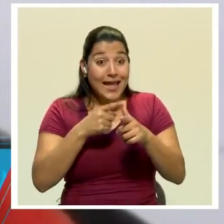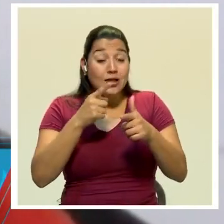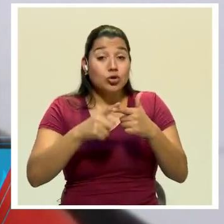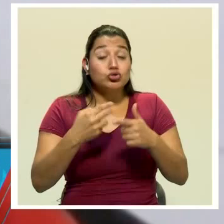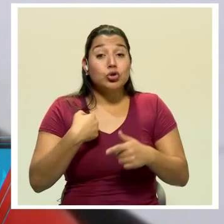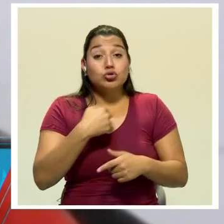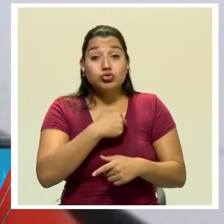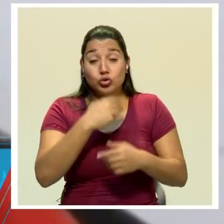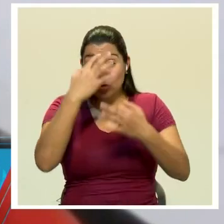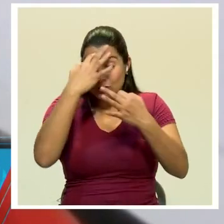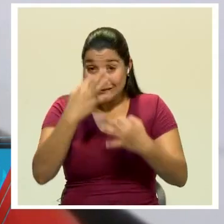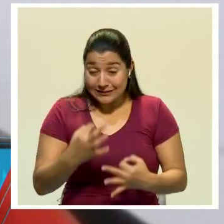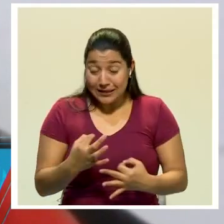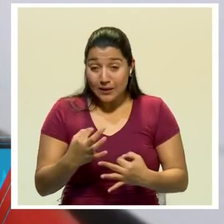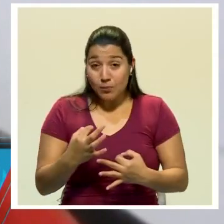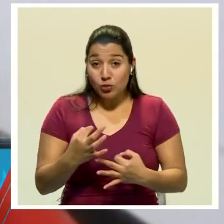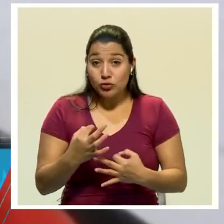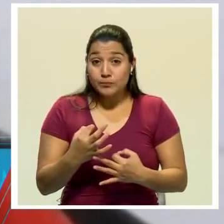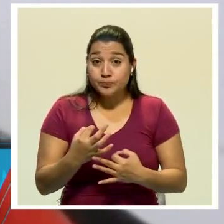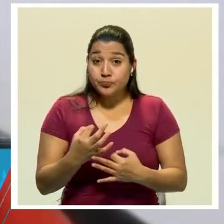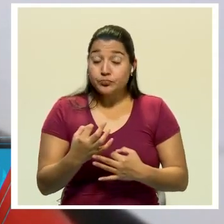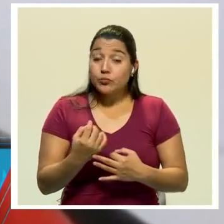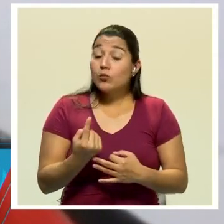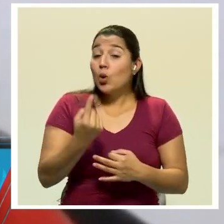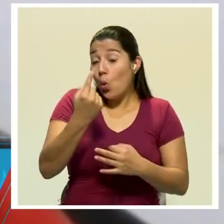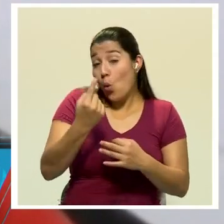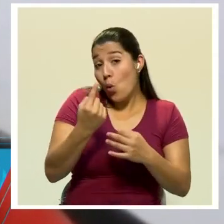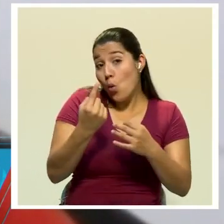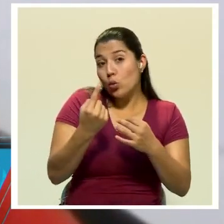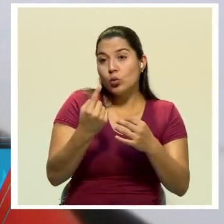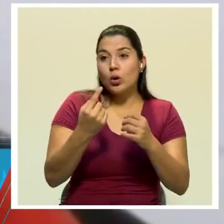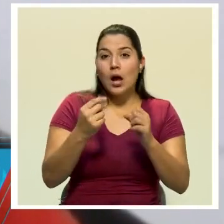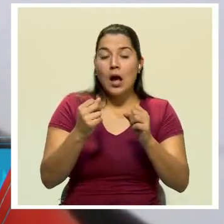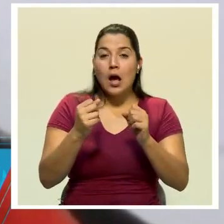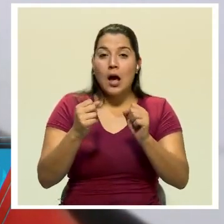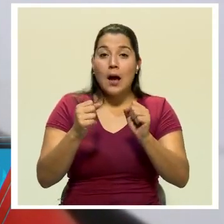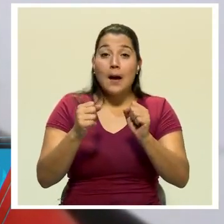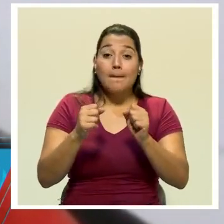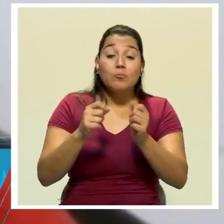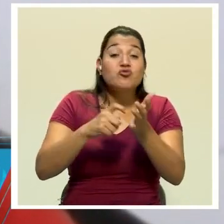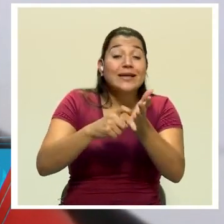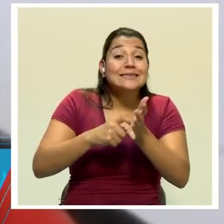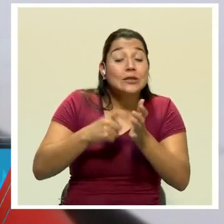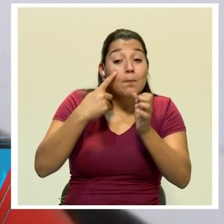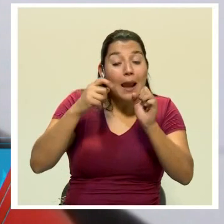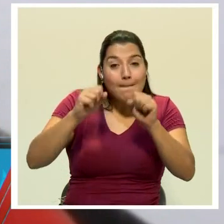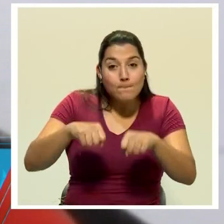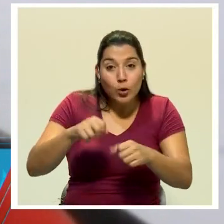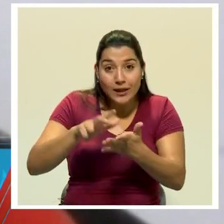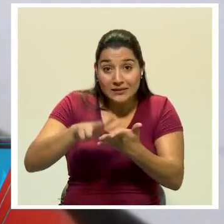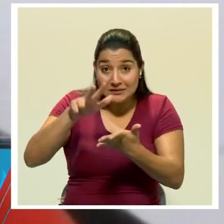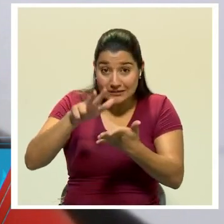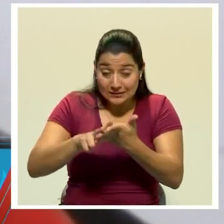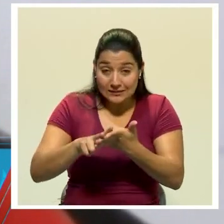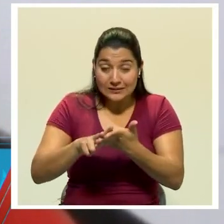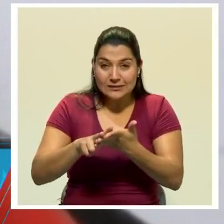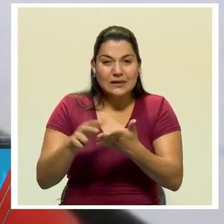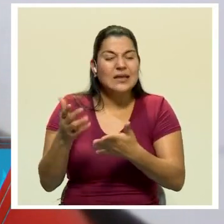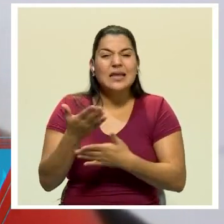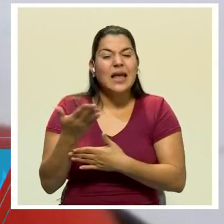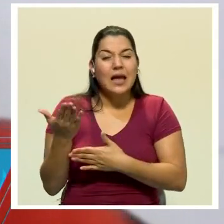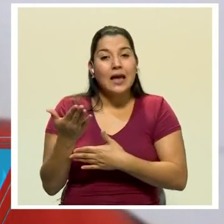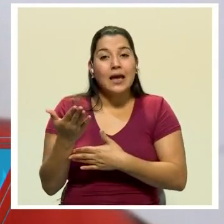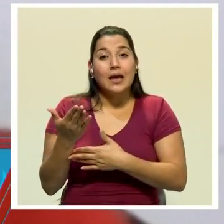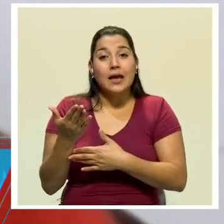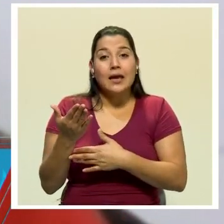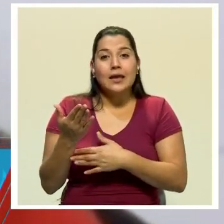que una de las variables de adjudicación precisamente va a ser el menor aporte para